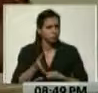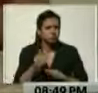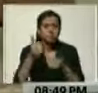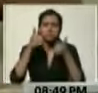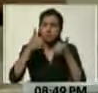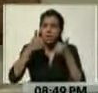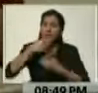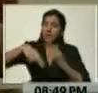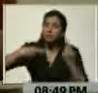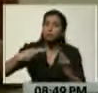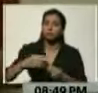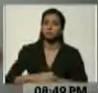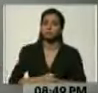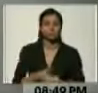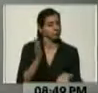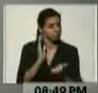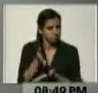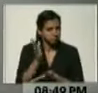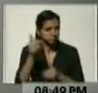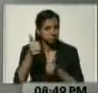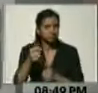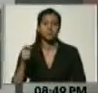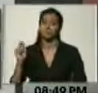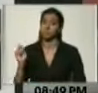la revolución en marcha.